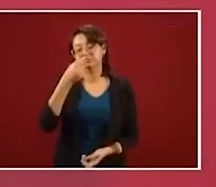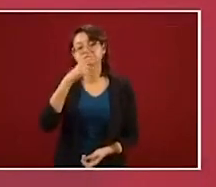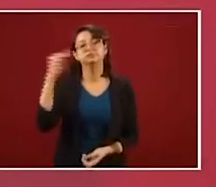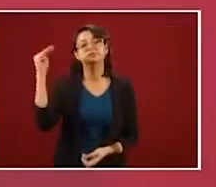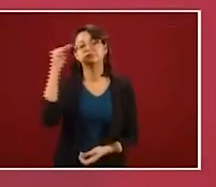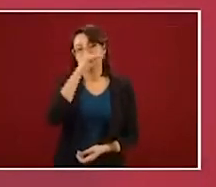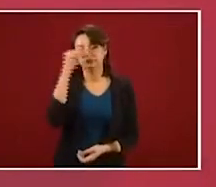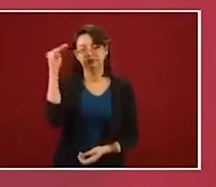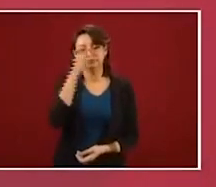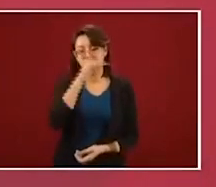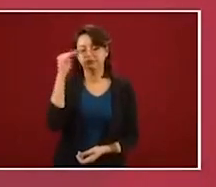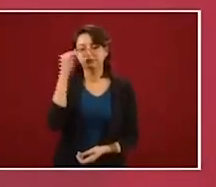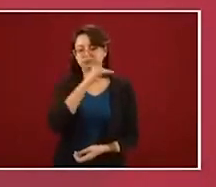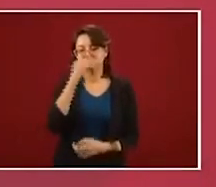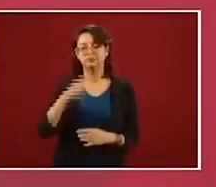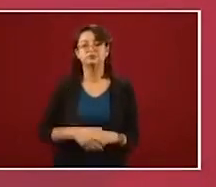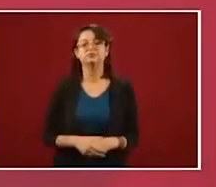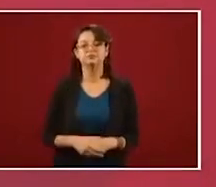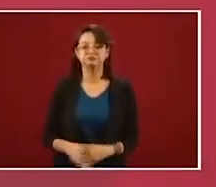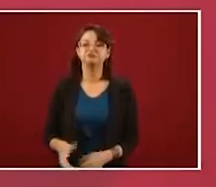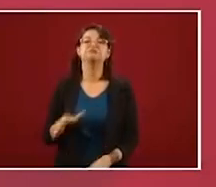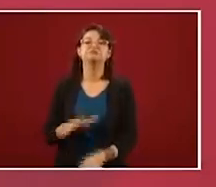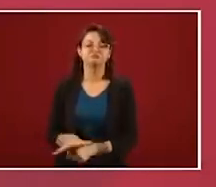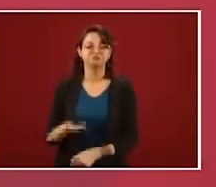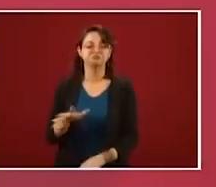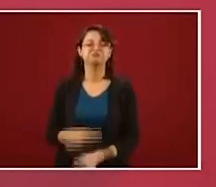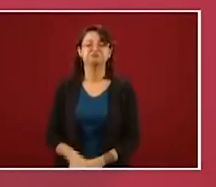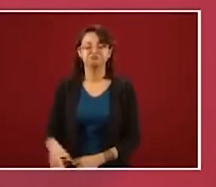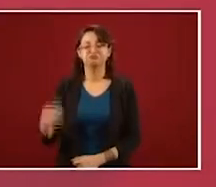los medicamentos. Y van a haber medicamentos.